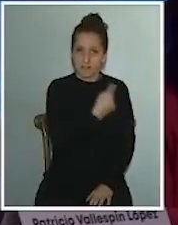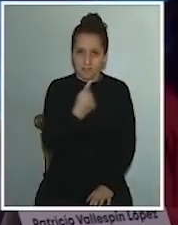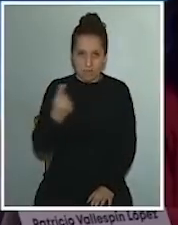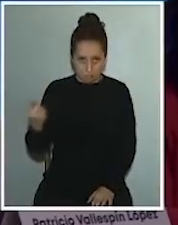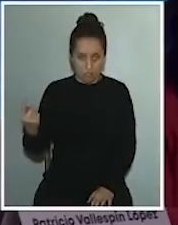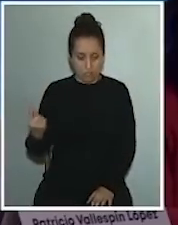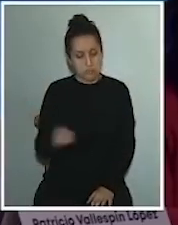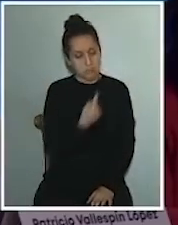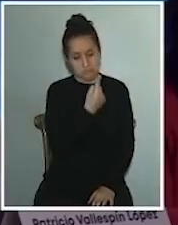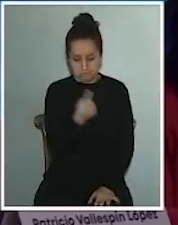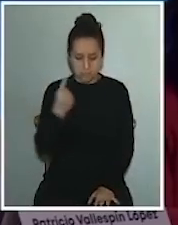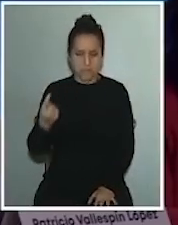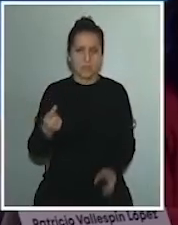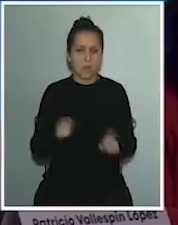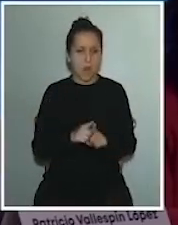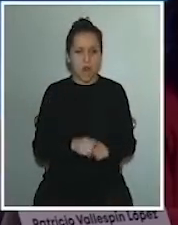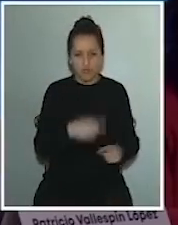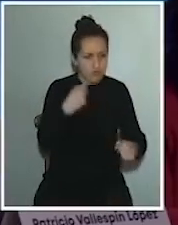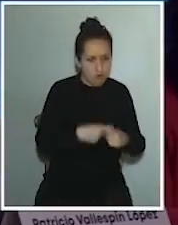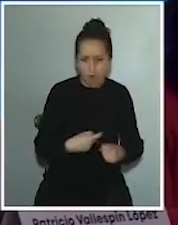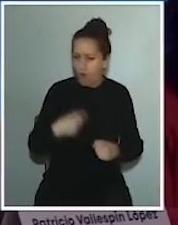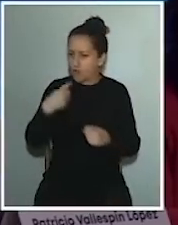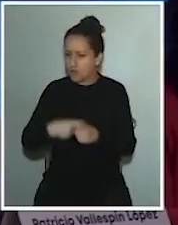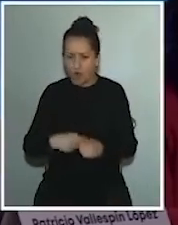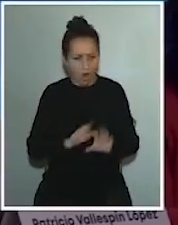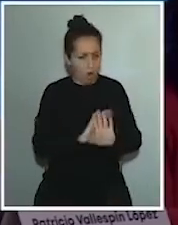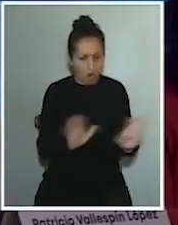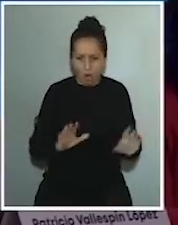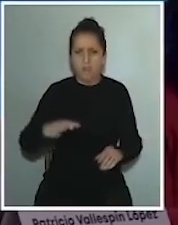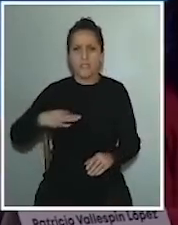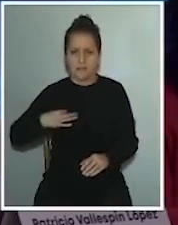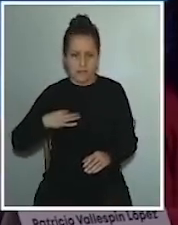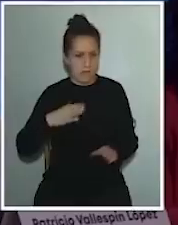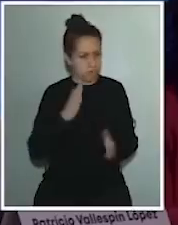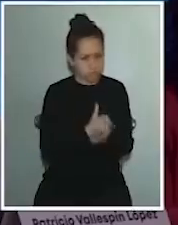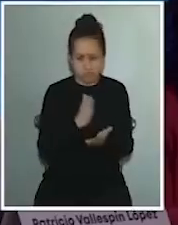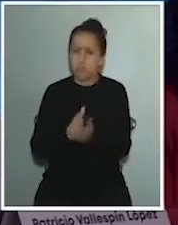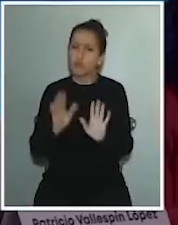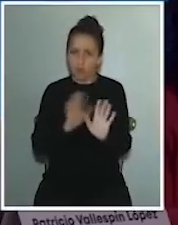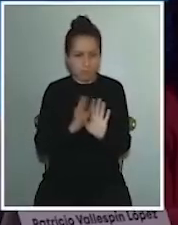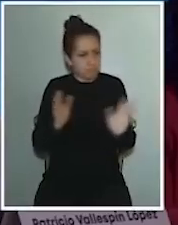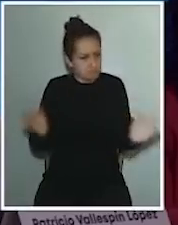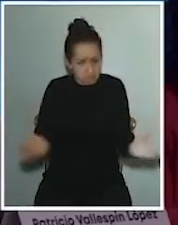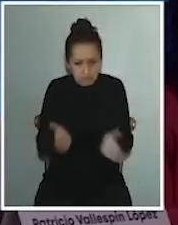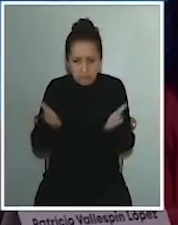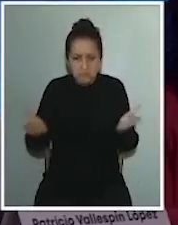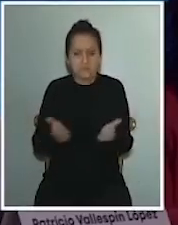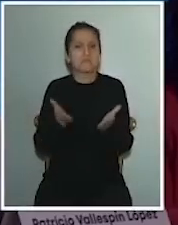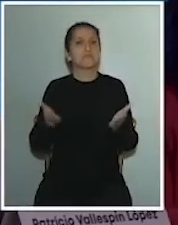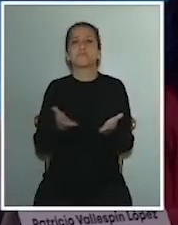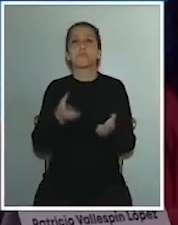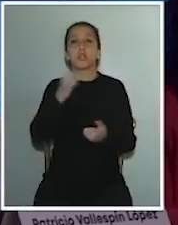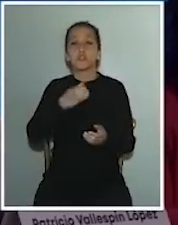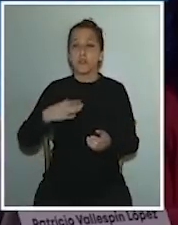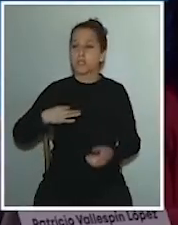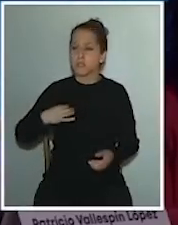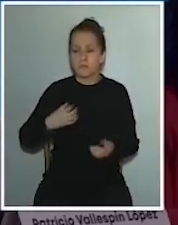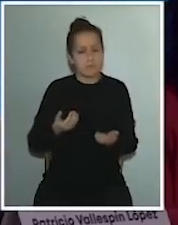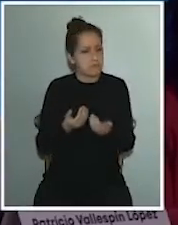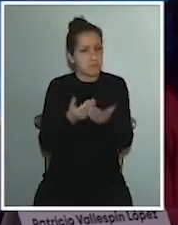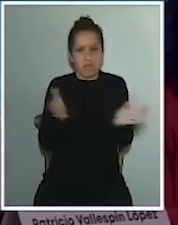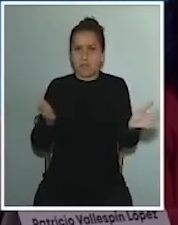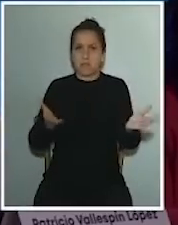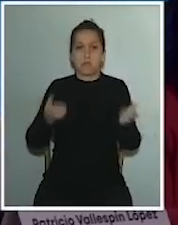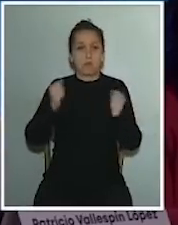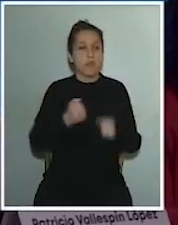cercenando las posibilidades de la sociedad civil Nosotros somos facilitadores para que la sociedad civil se pueda desplegar y